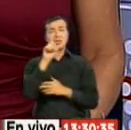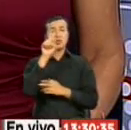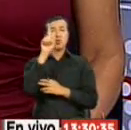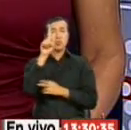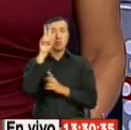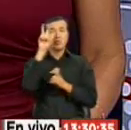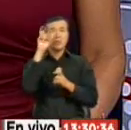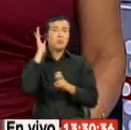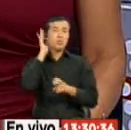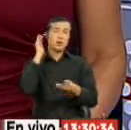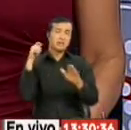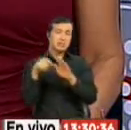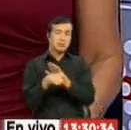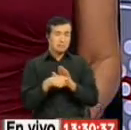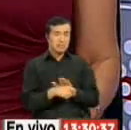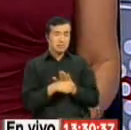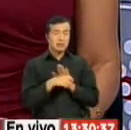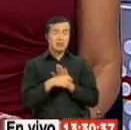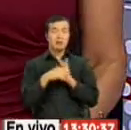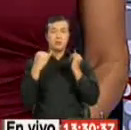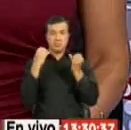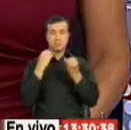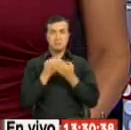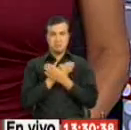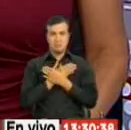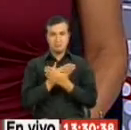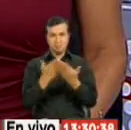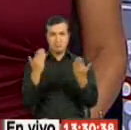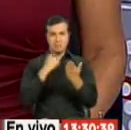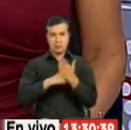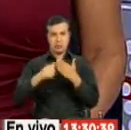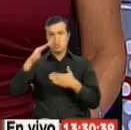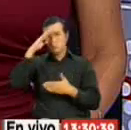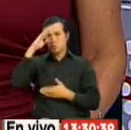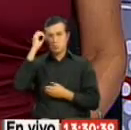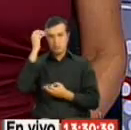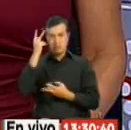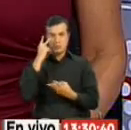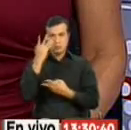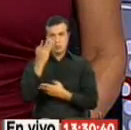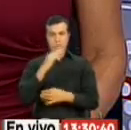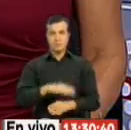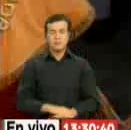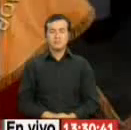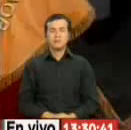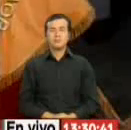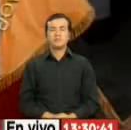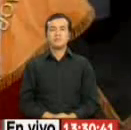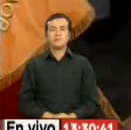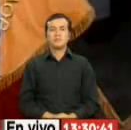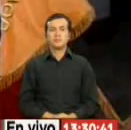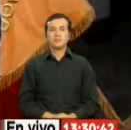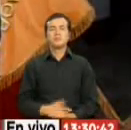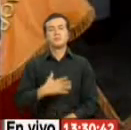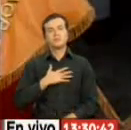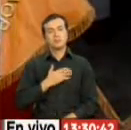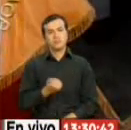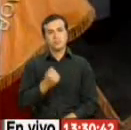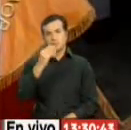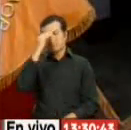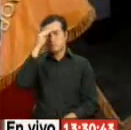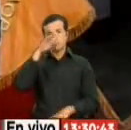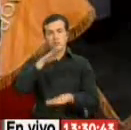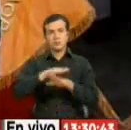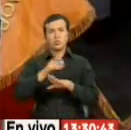casos de femicidios clíver arándanos amplía desde el ministerio del interior- escuchamos qué tal compañeros buenas